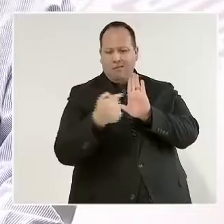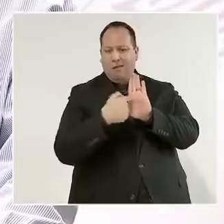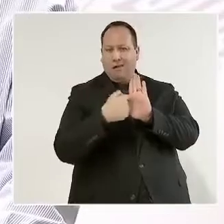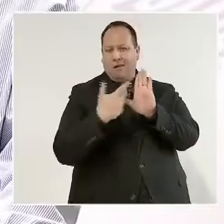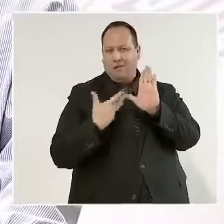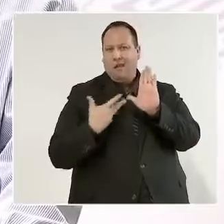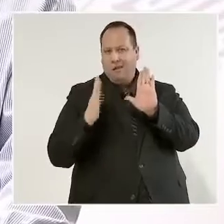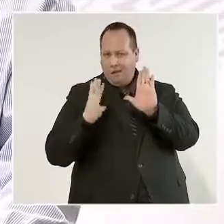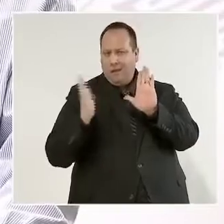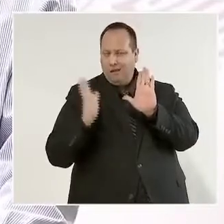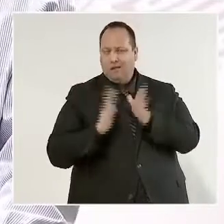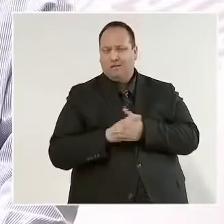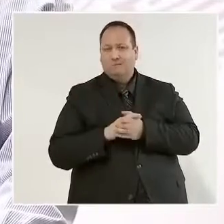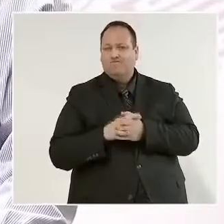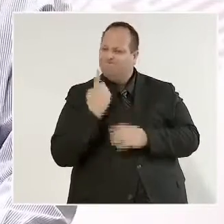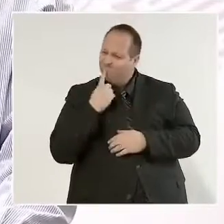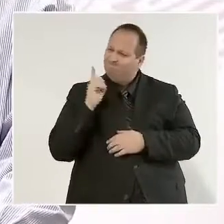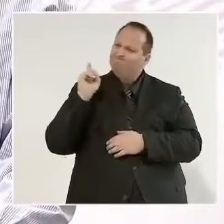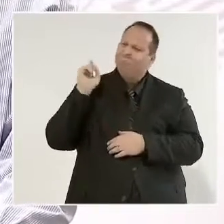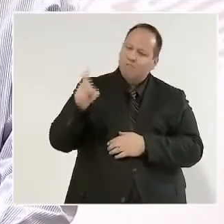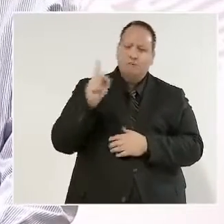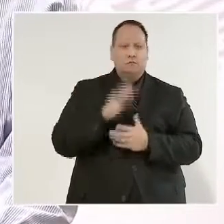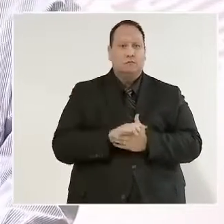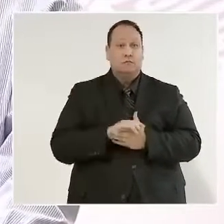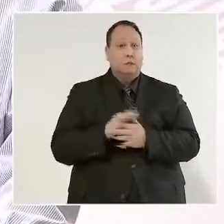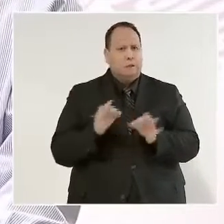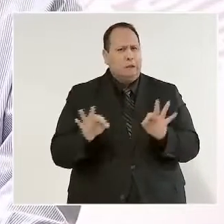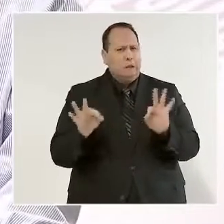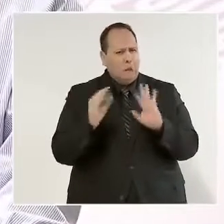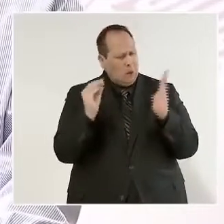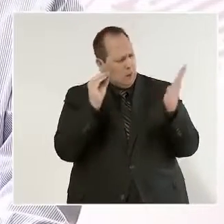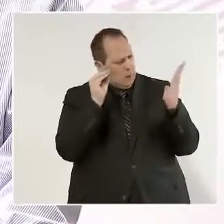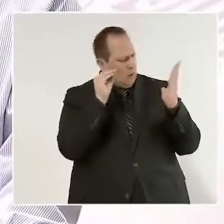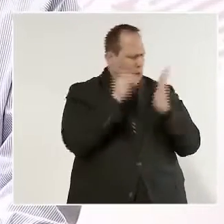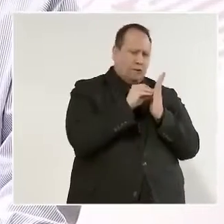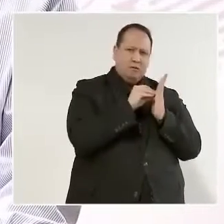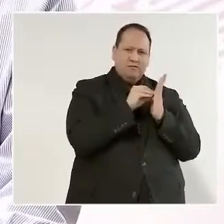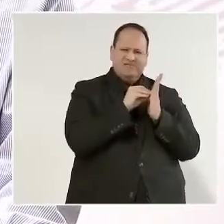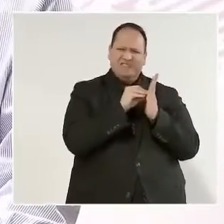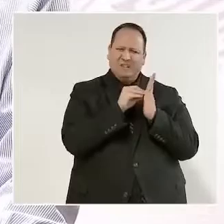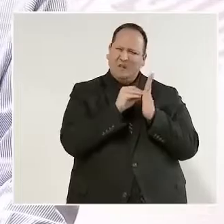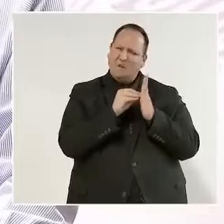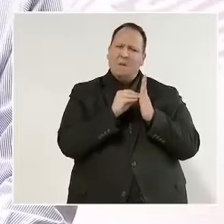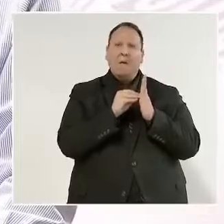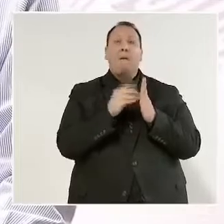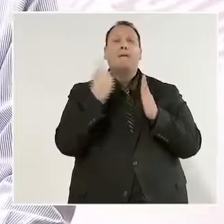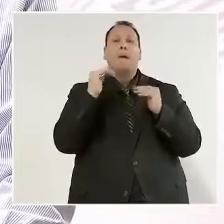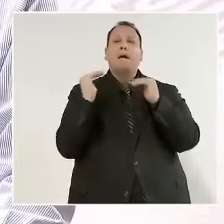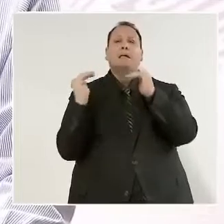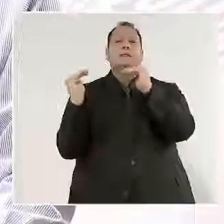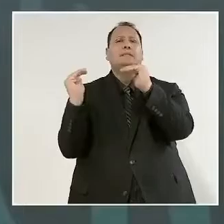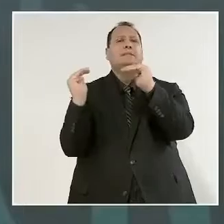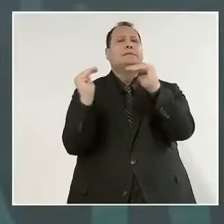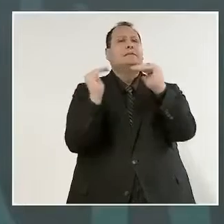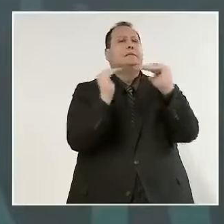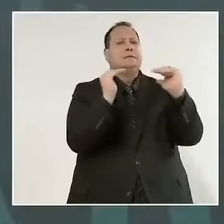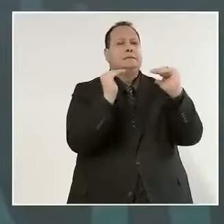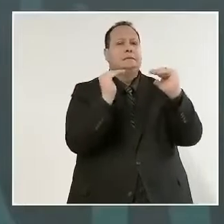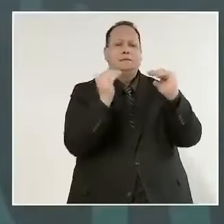Esto es una contribución importante para la democracia